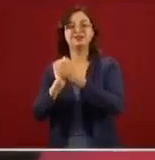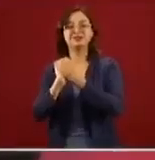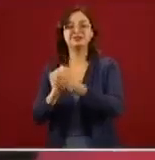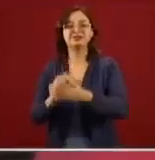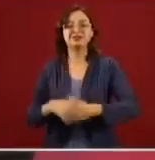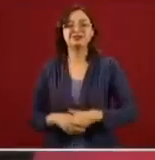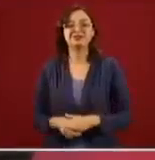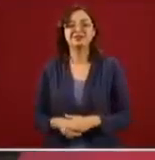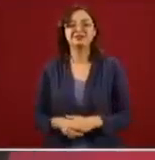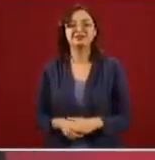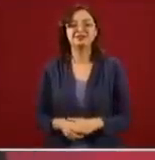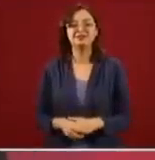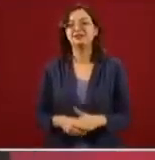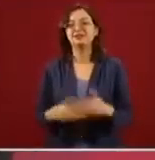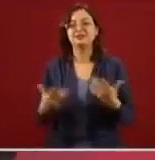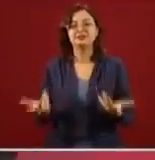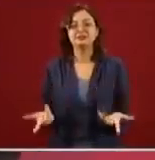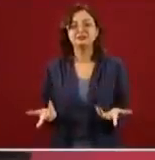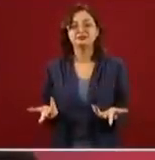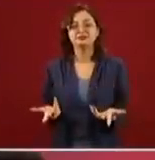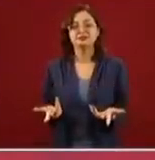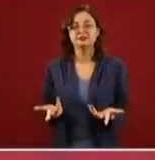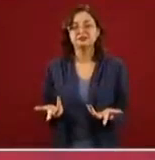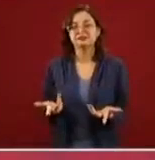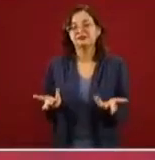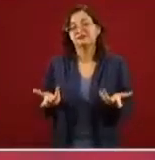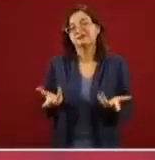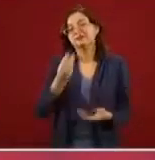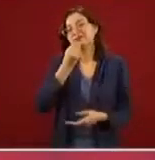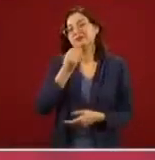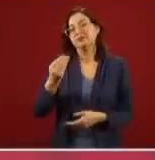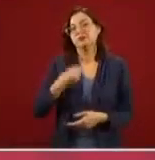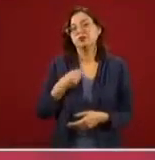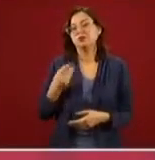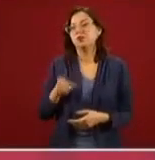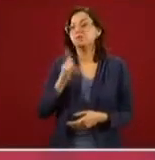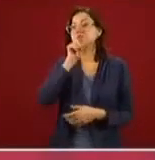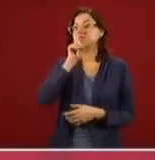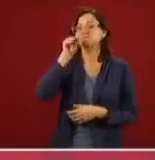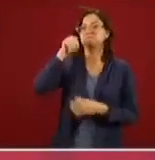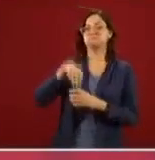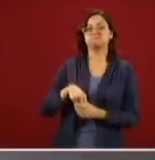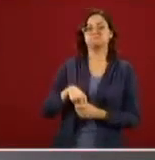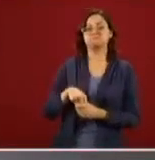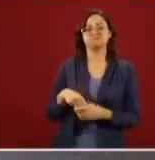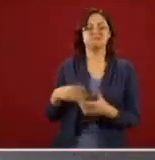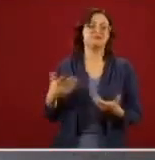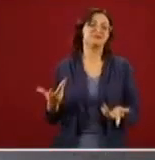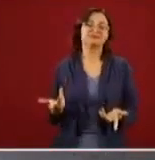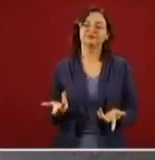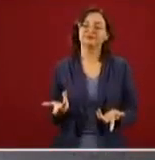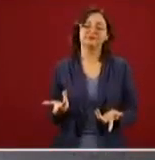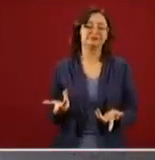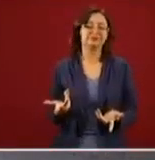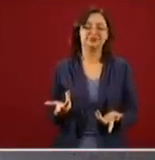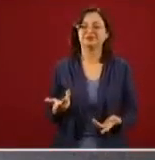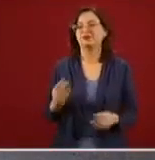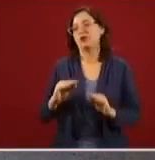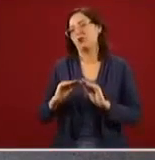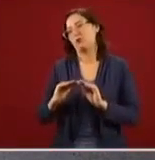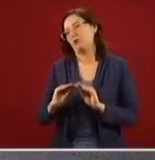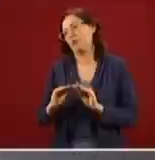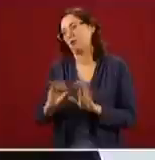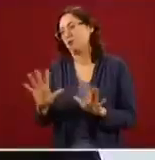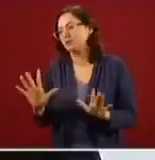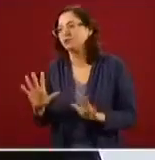Porque ni modo que queden en el anonimato, ya los van a entrevistar,